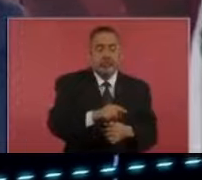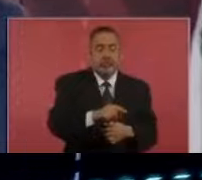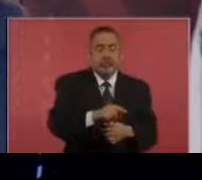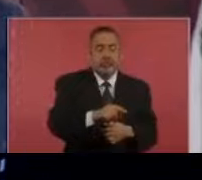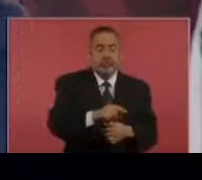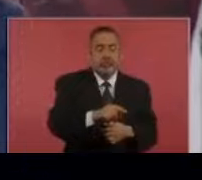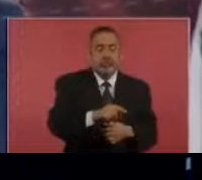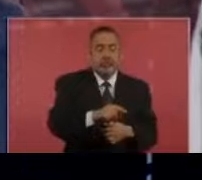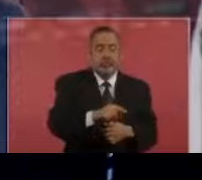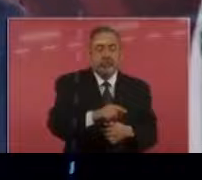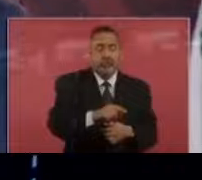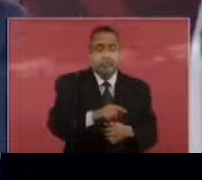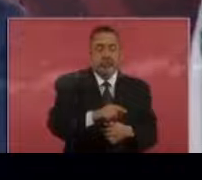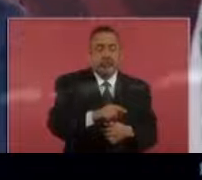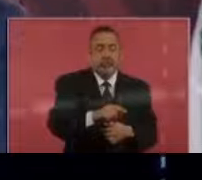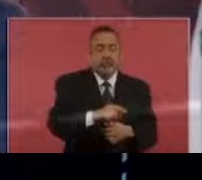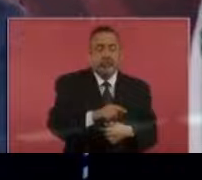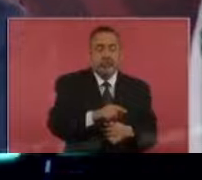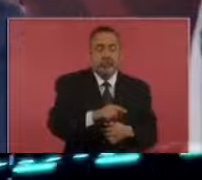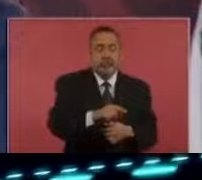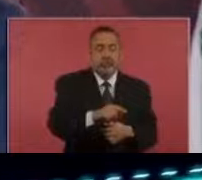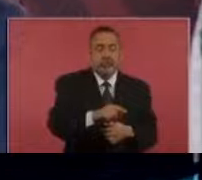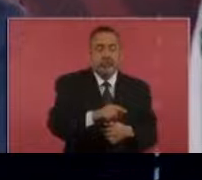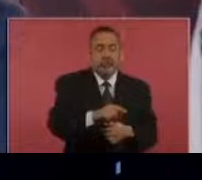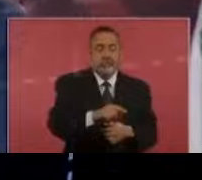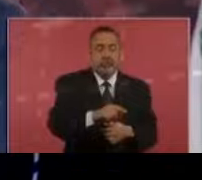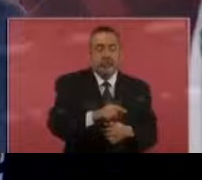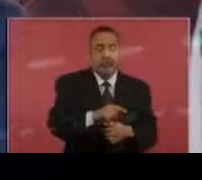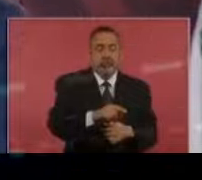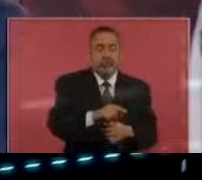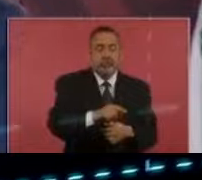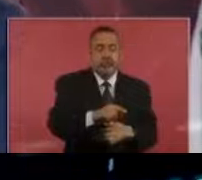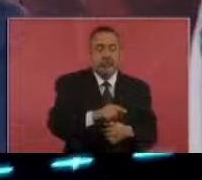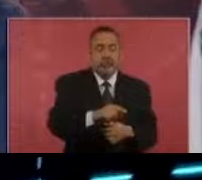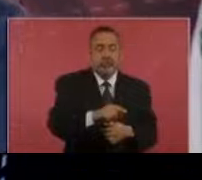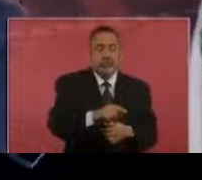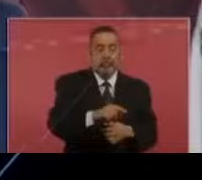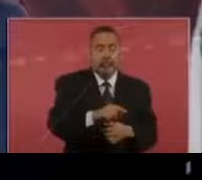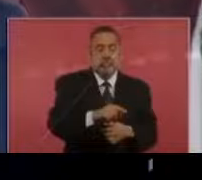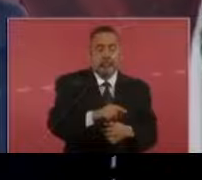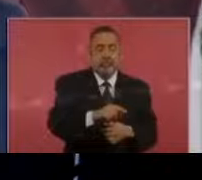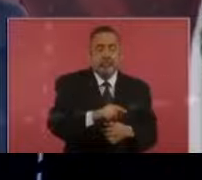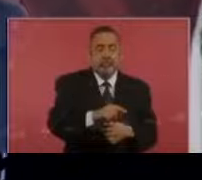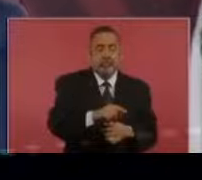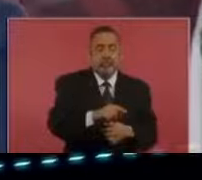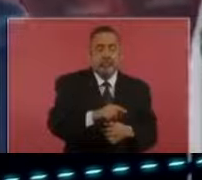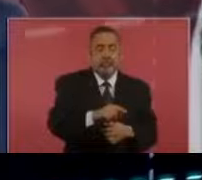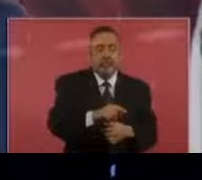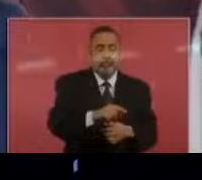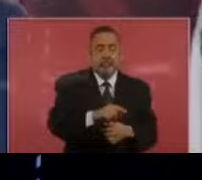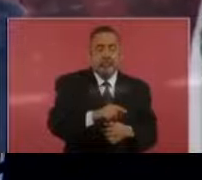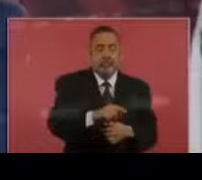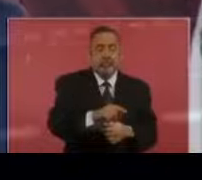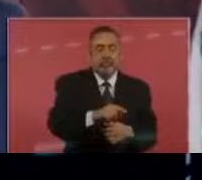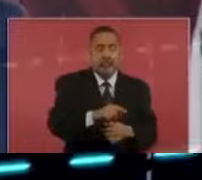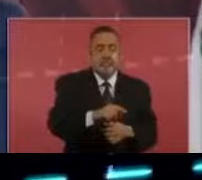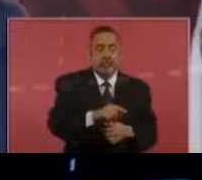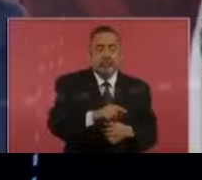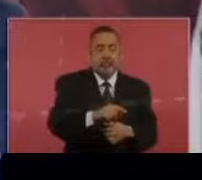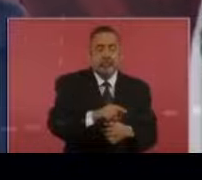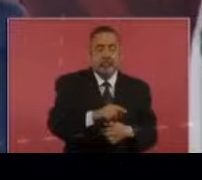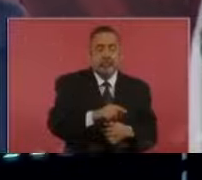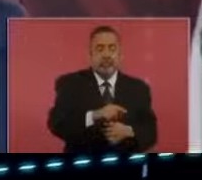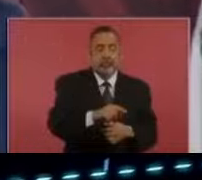Afores Si una persona no reclama y estuvo aportando una una cuota le queda a